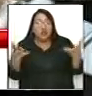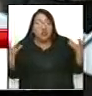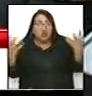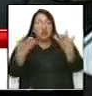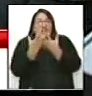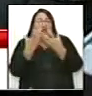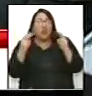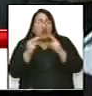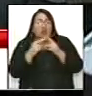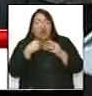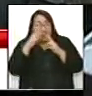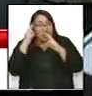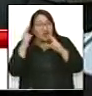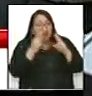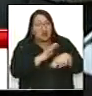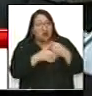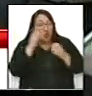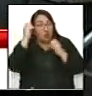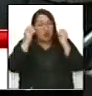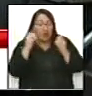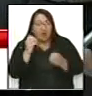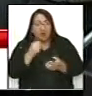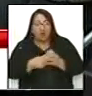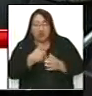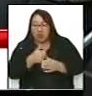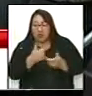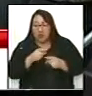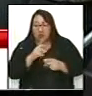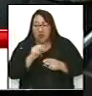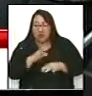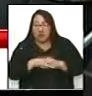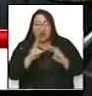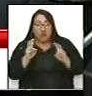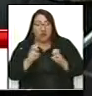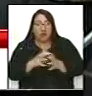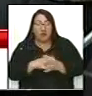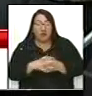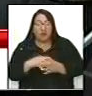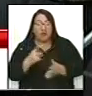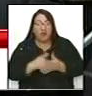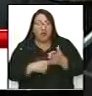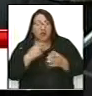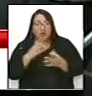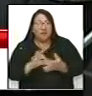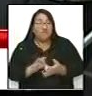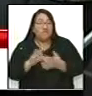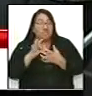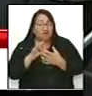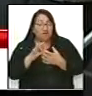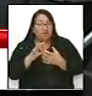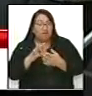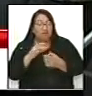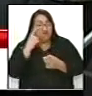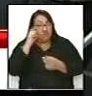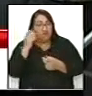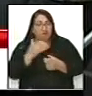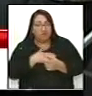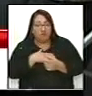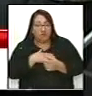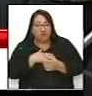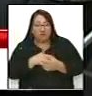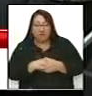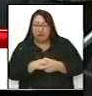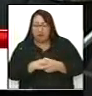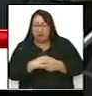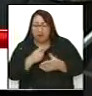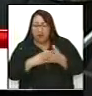encontrará una más democrática. Principalmente cuando se atañe a un caso que es tan delicado, creo yo,